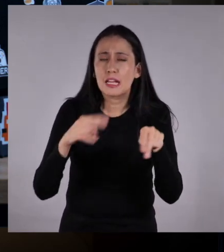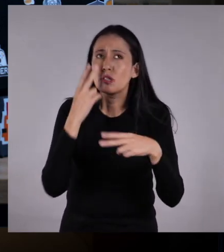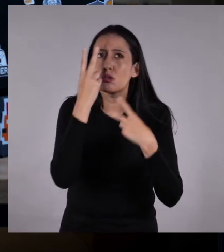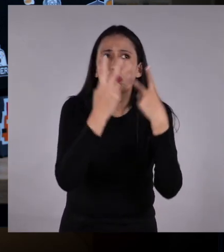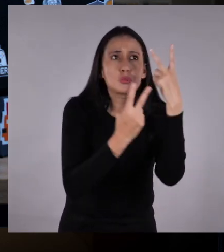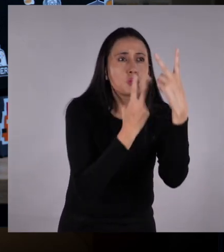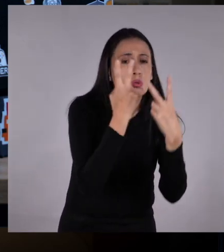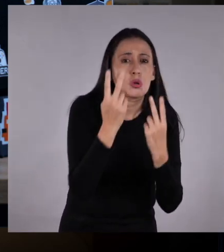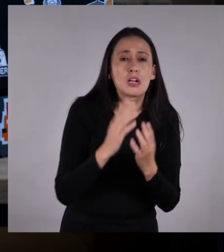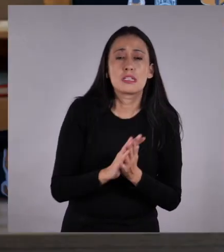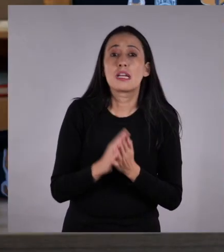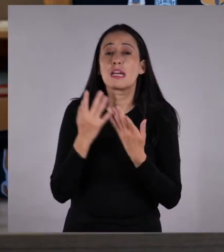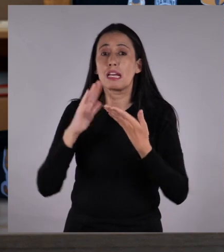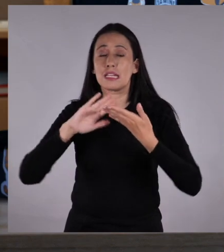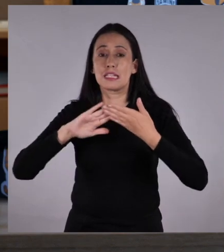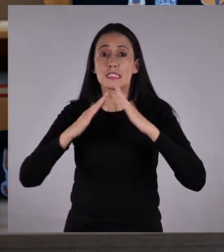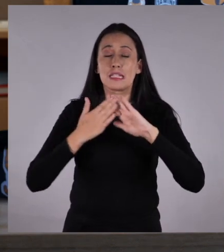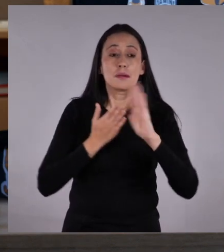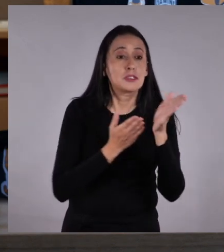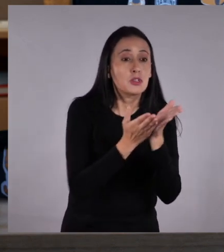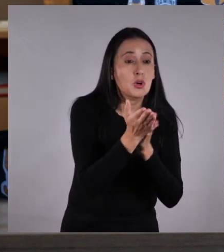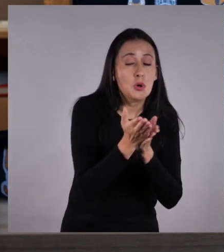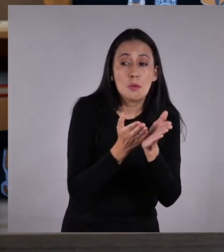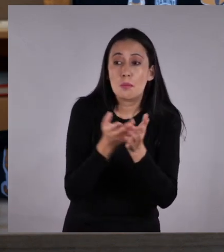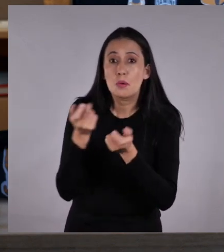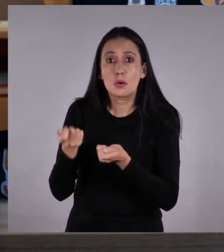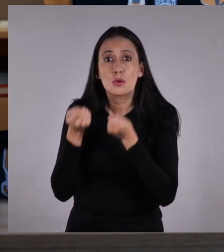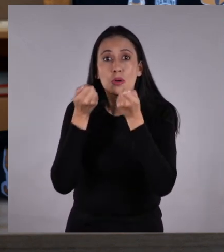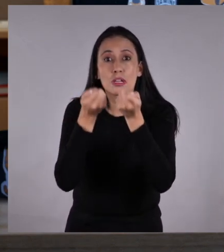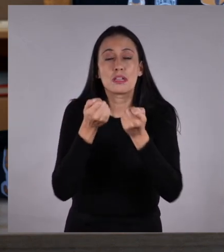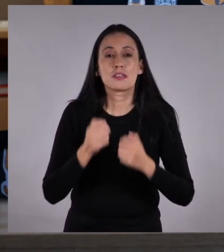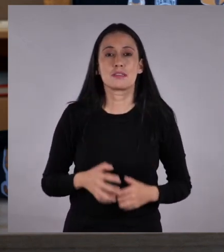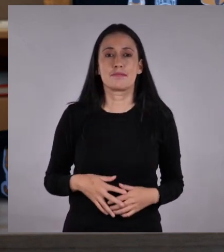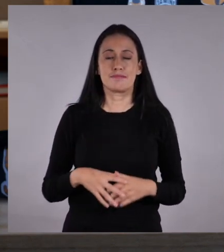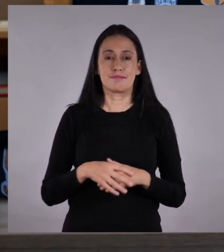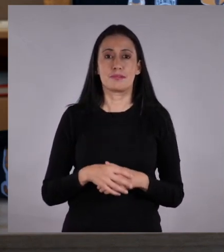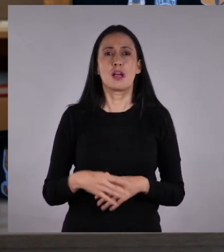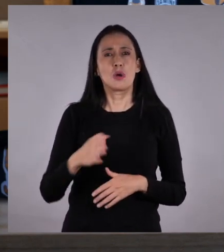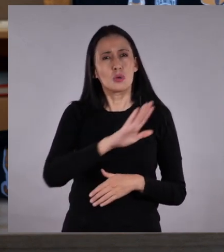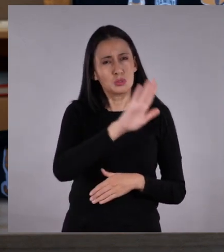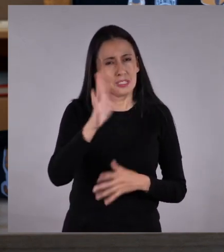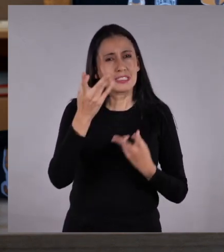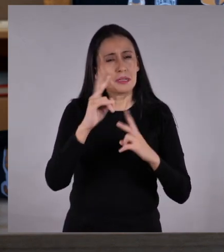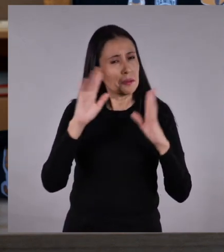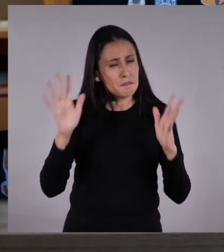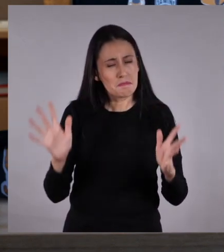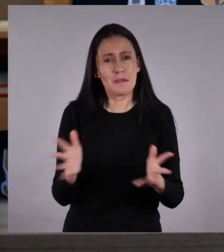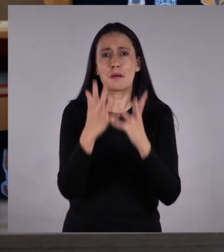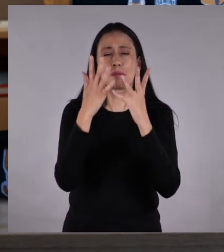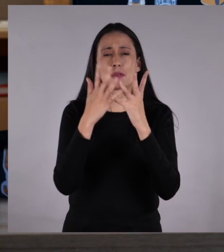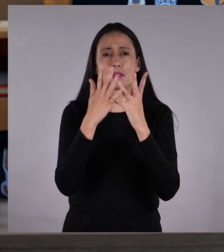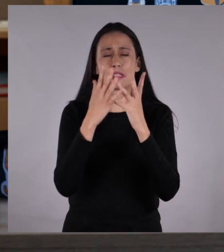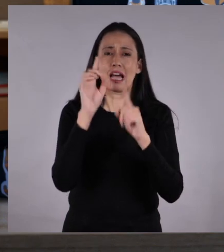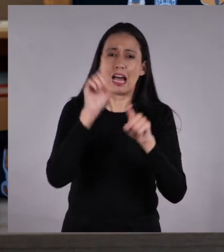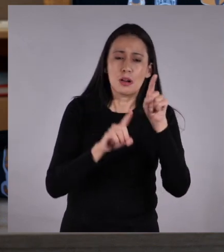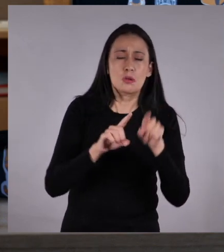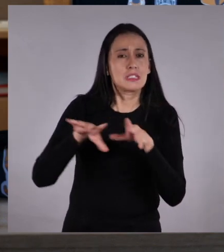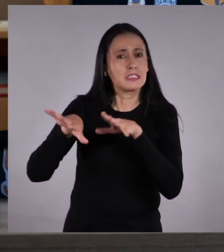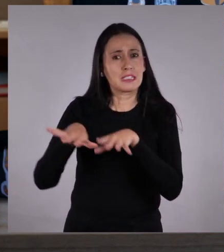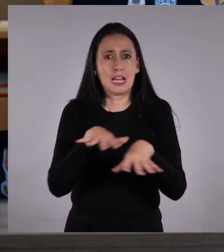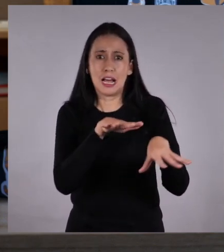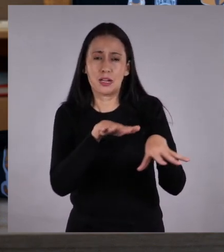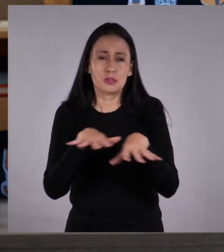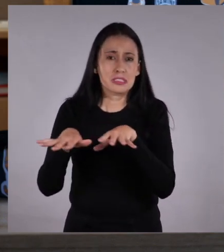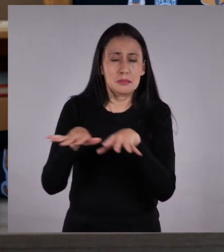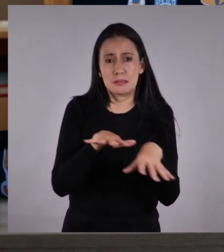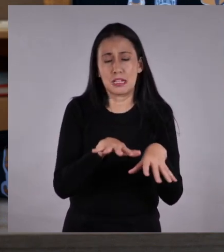muchas cosas más. Ustedes también anímense. Vayan, realicen alguna actividad como hobbies porque puede hacer